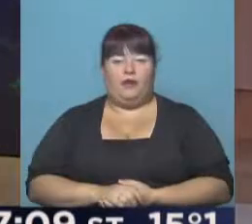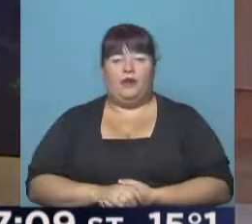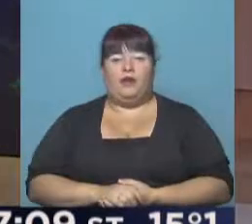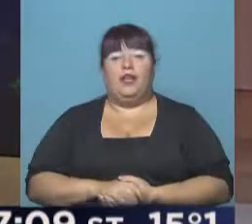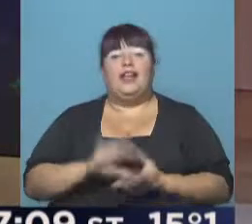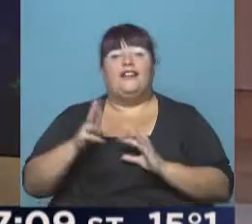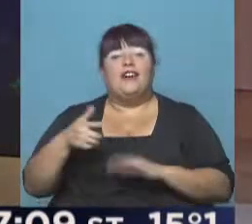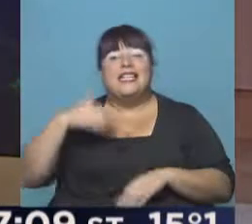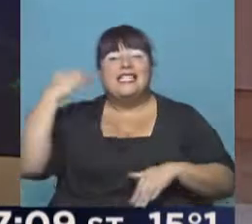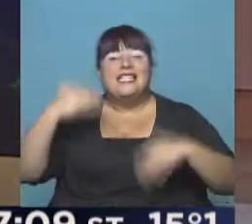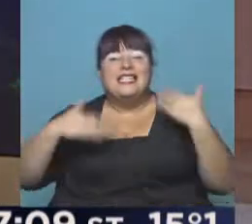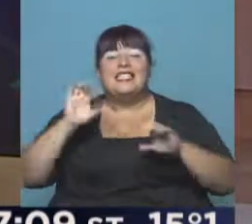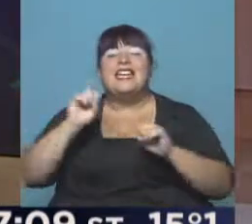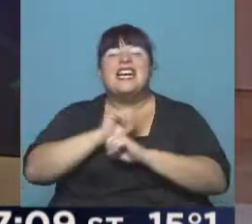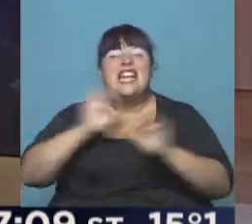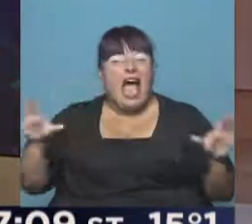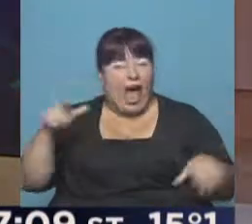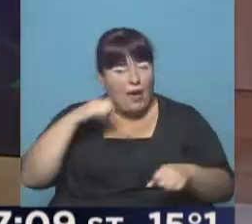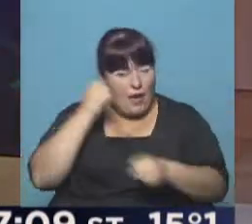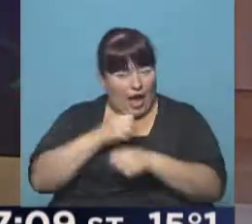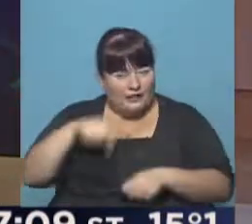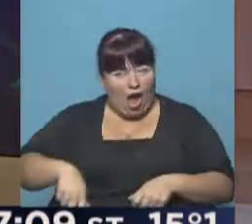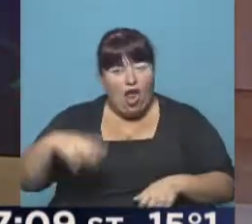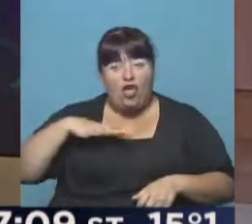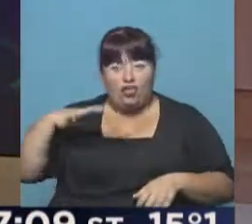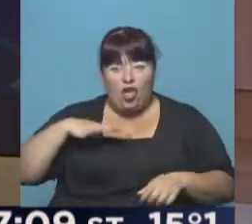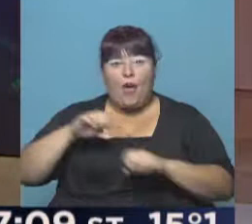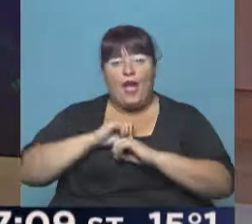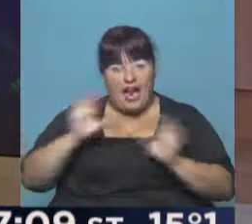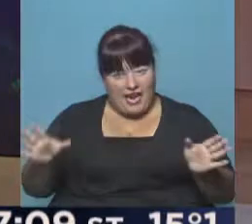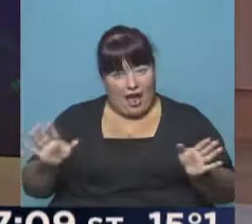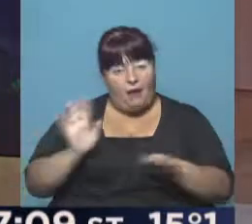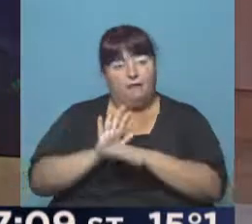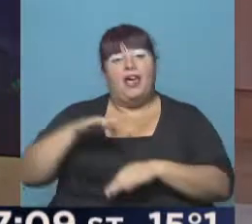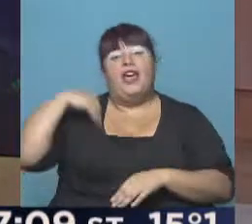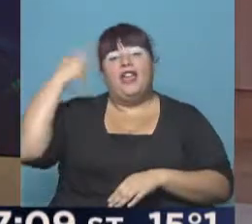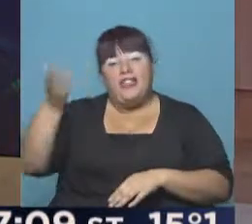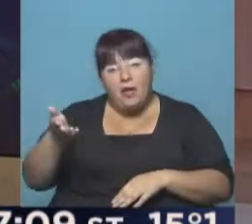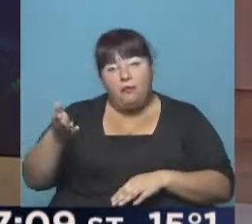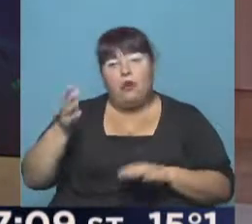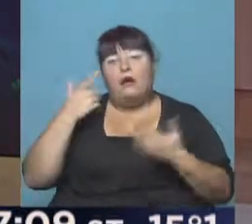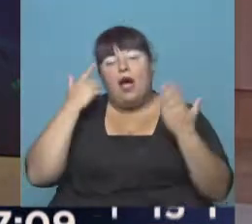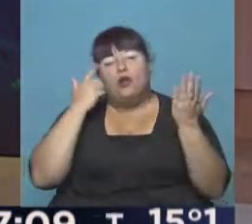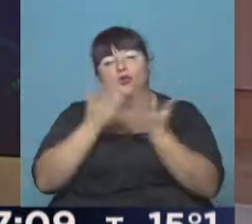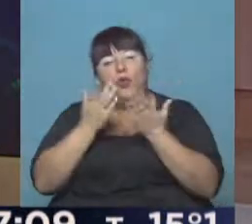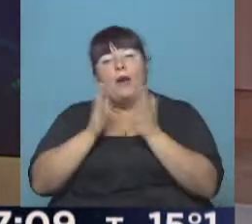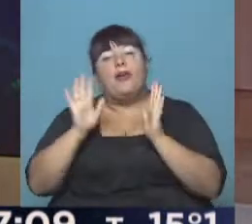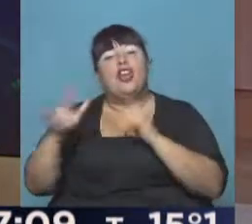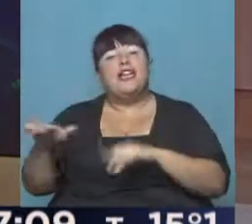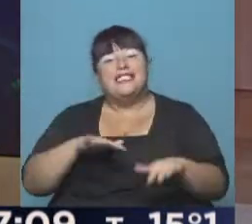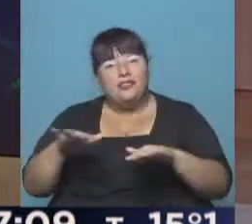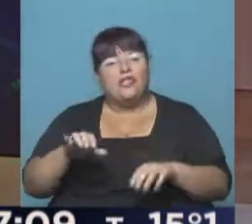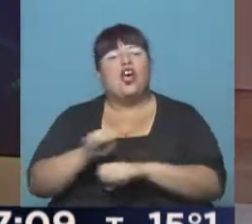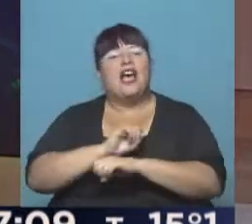El nivel es severo hasta esta hora, hasta este momento del día, cosa que después se va a poder evaluar, pero la situación